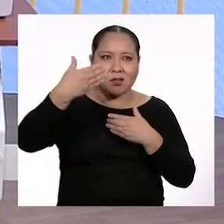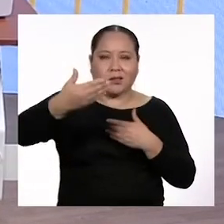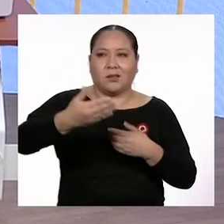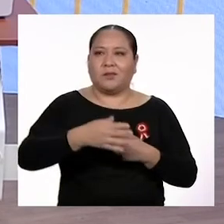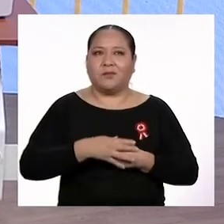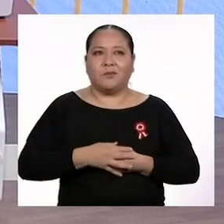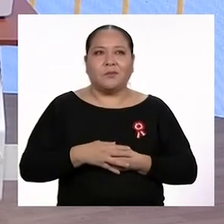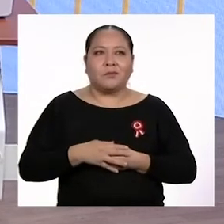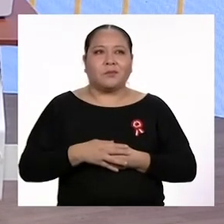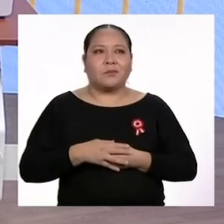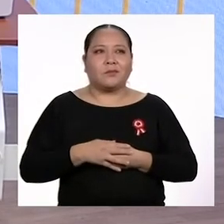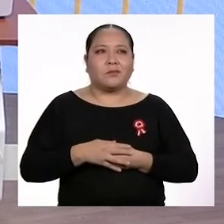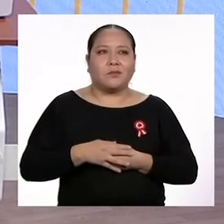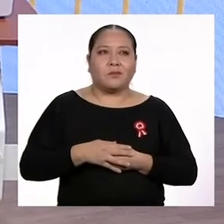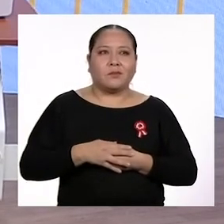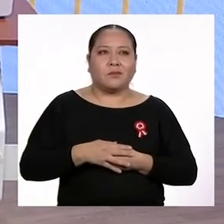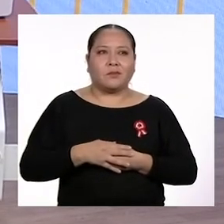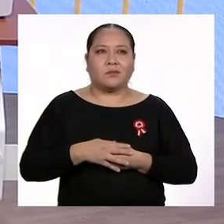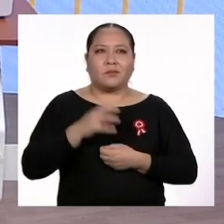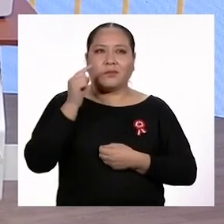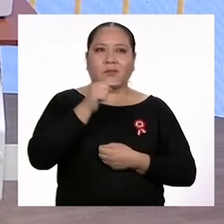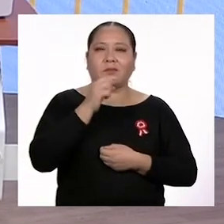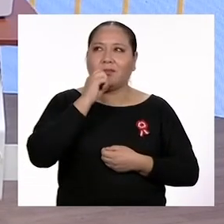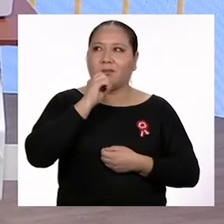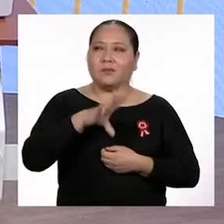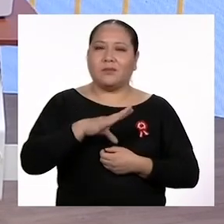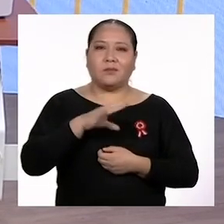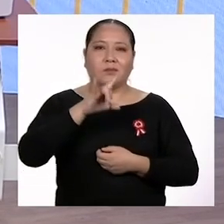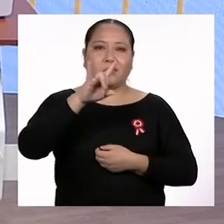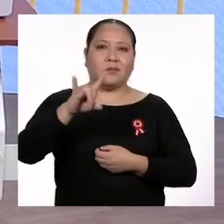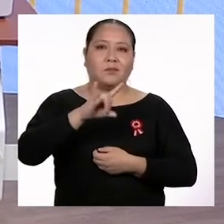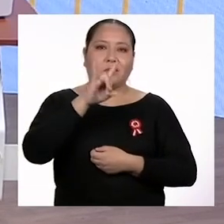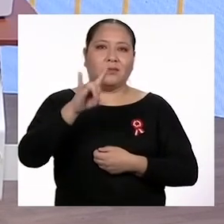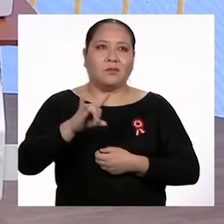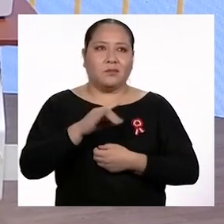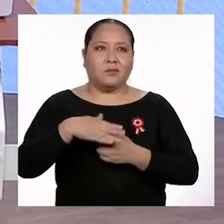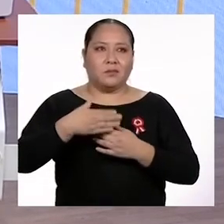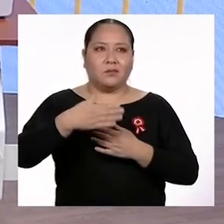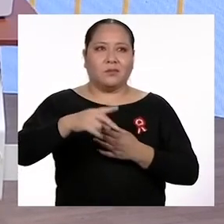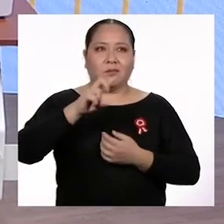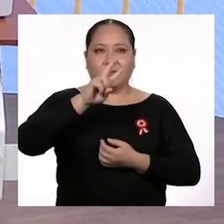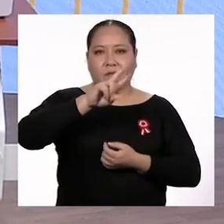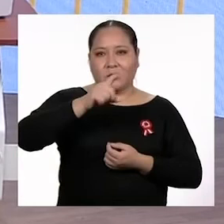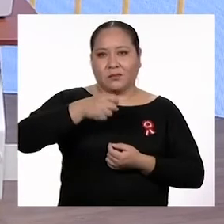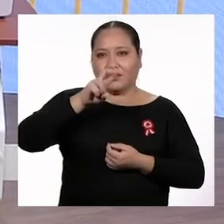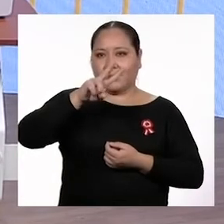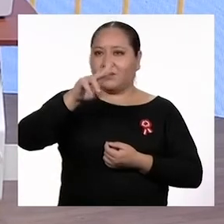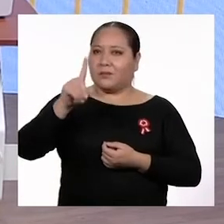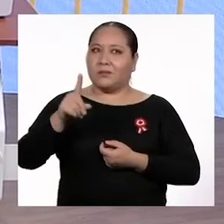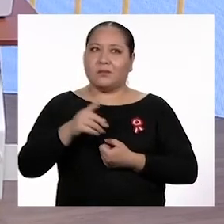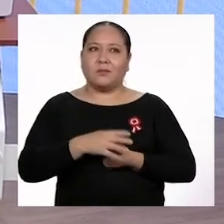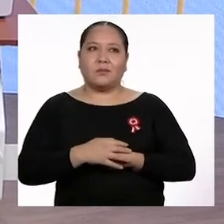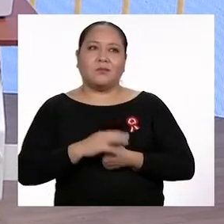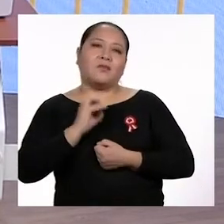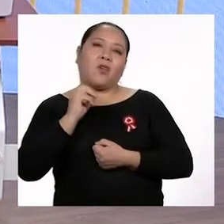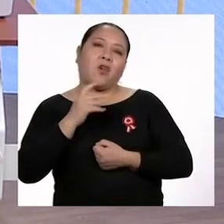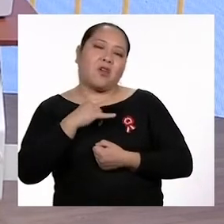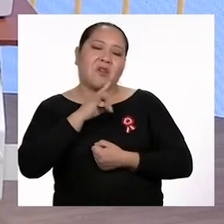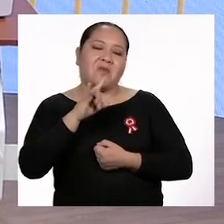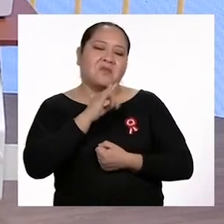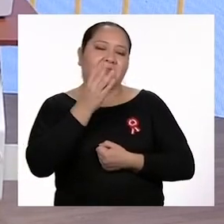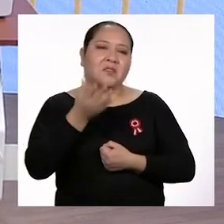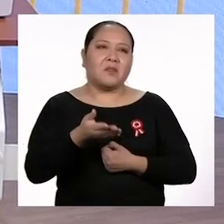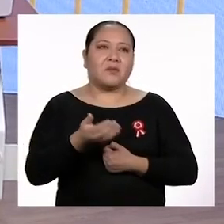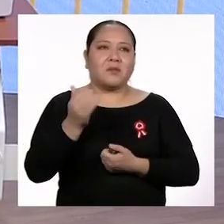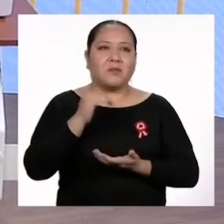venir. Aunque acá dice que pueden ser utilizados hasta el 2021. Ya, pues